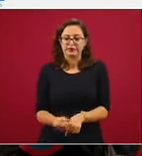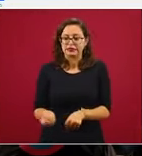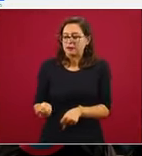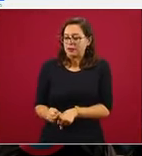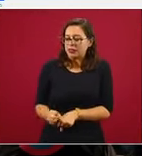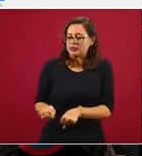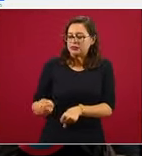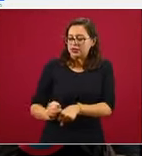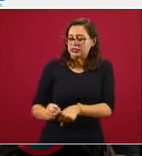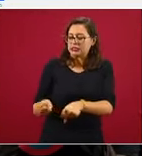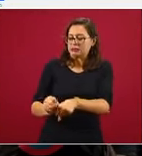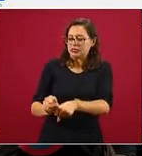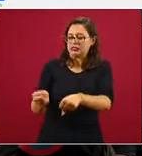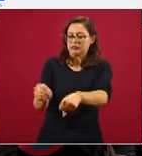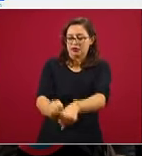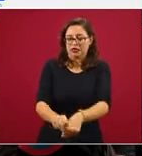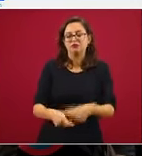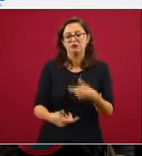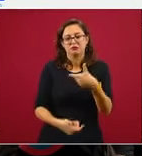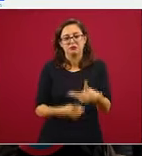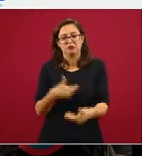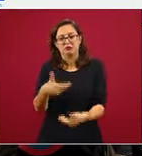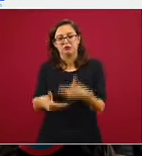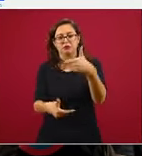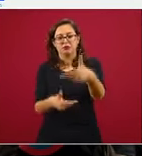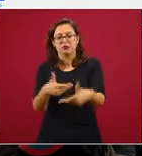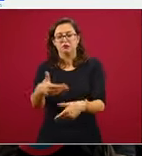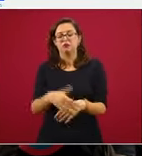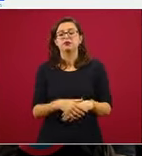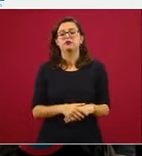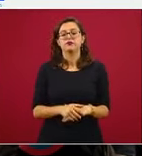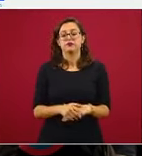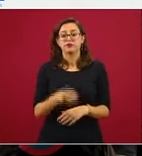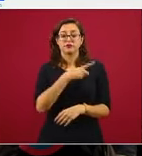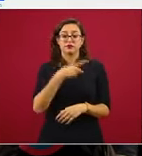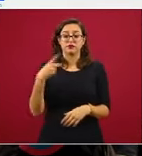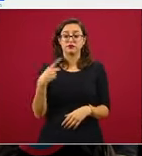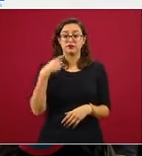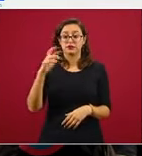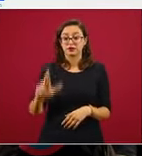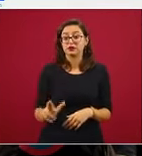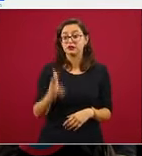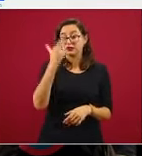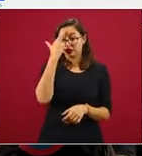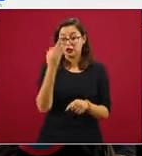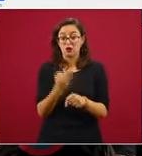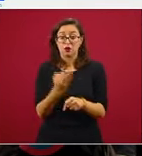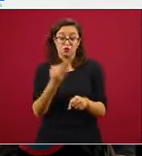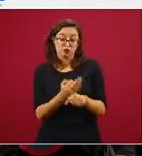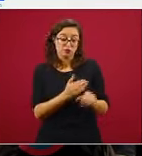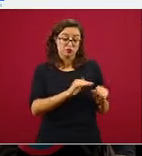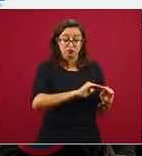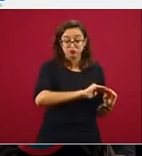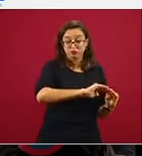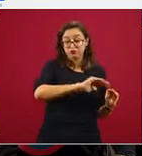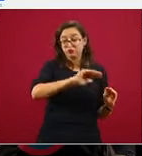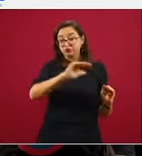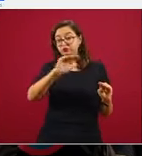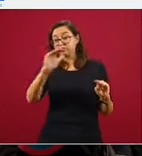con semana para ver cómo se comporta la epidemia, recordando siempre que esta curva que estamos viendo, este porcentaje